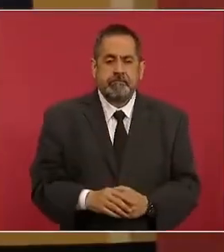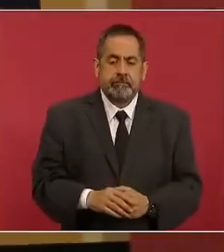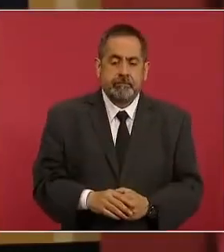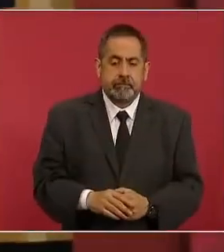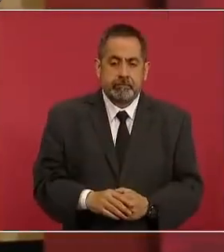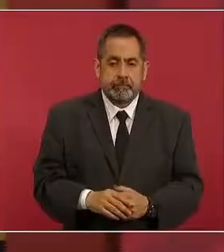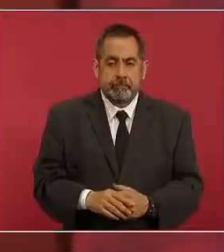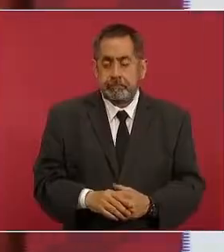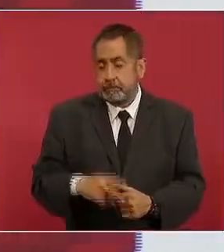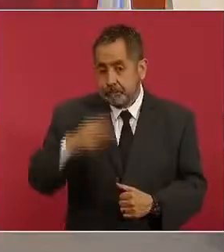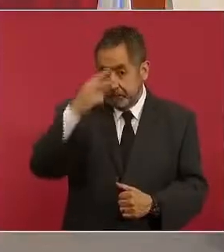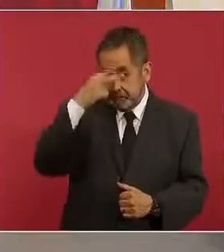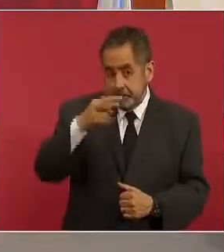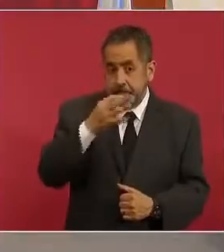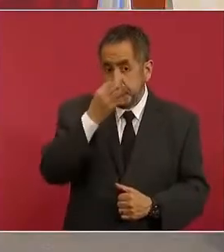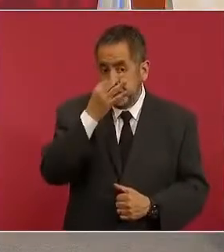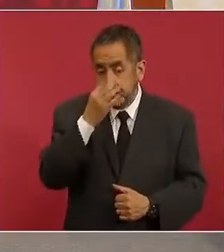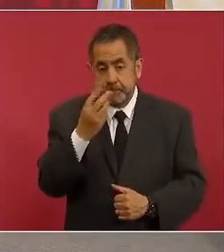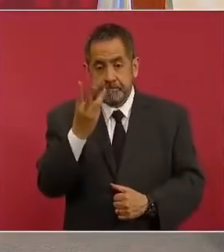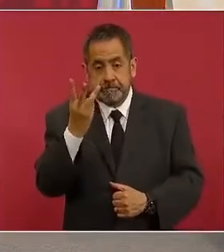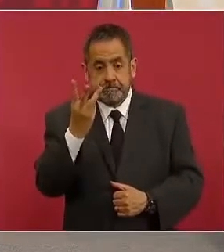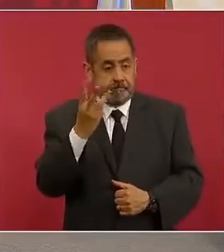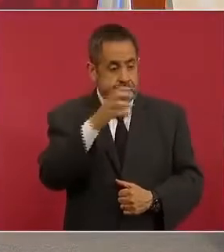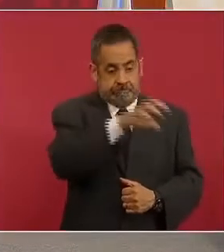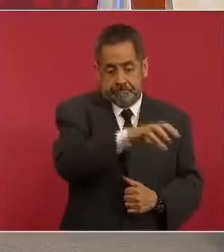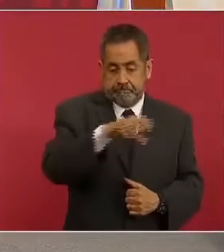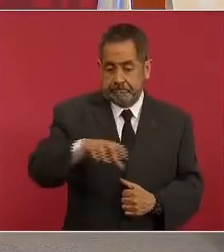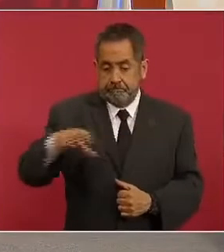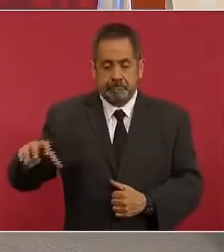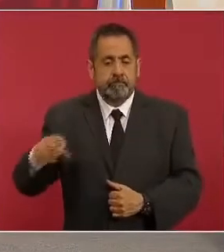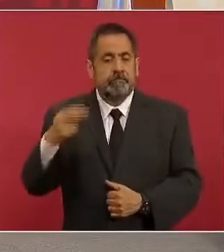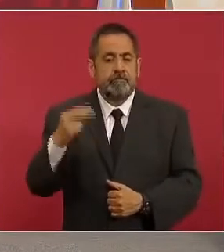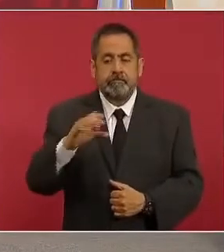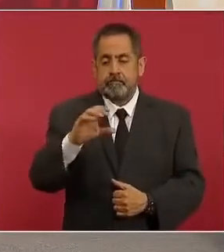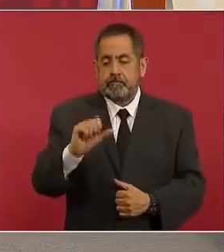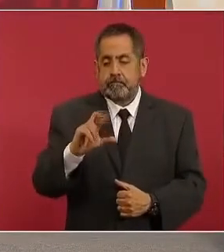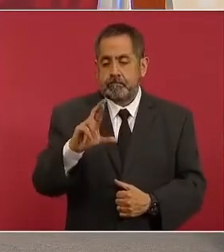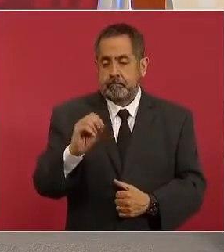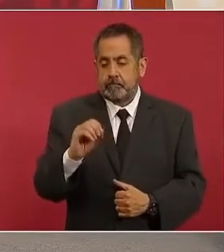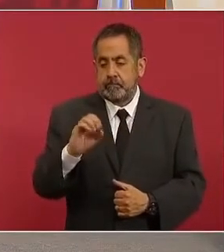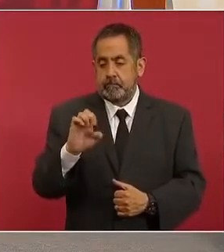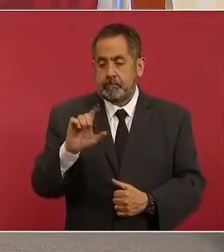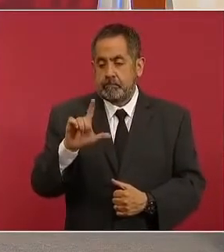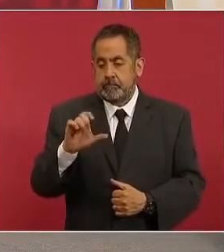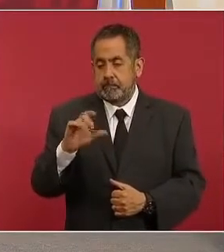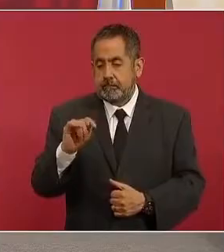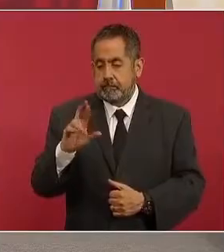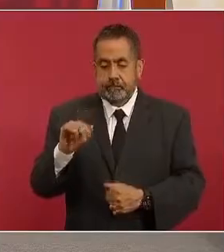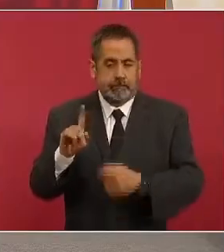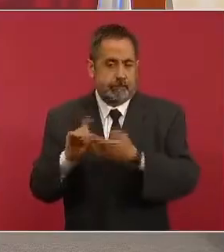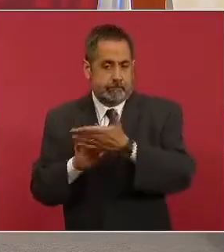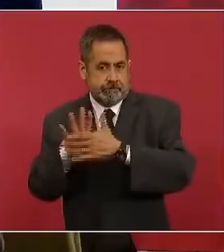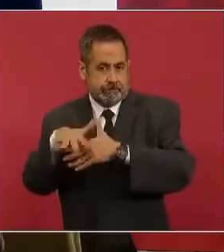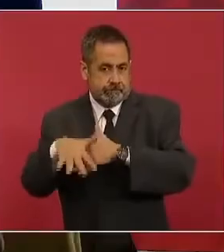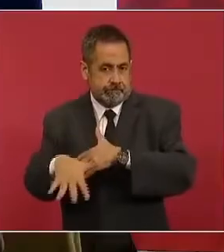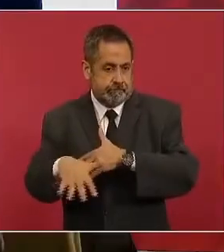México solo cuenta con 3 plantas carboeléctricas, 2 en el estado de Coahuila y una en